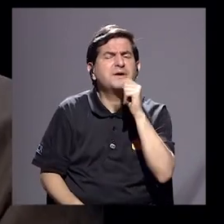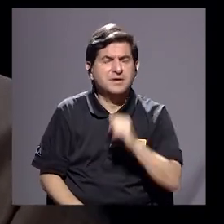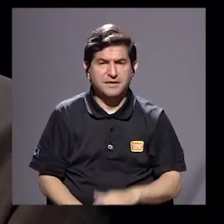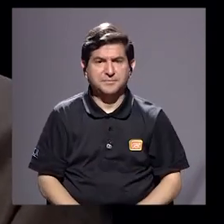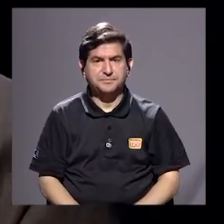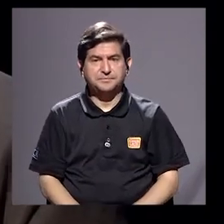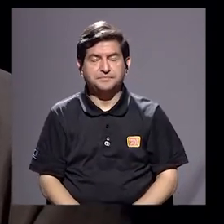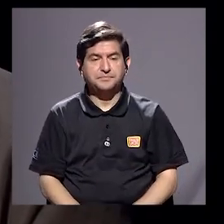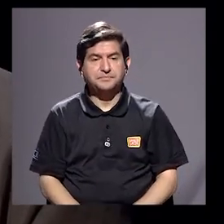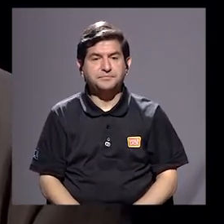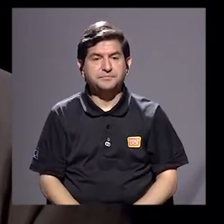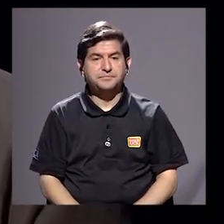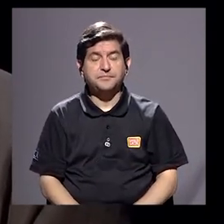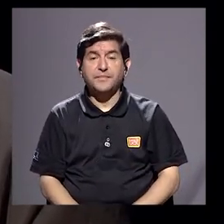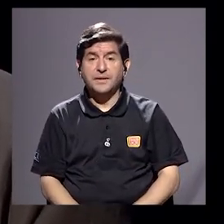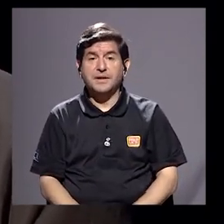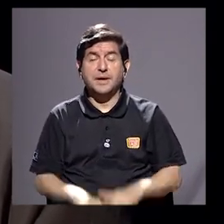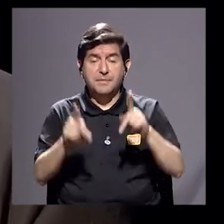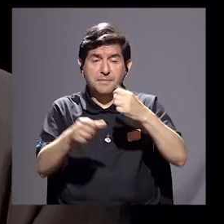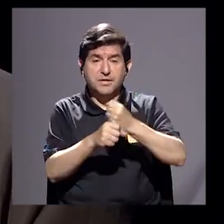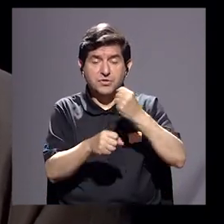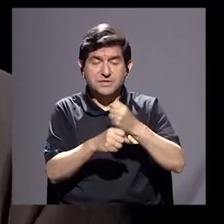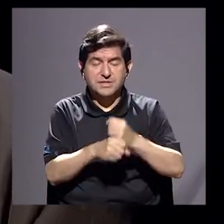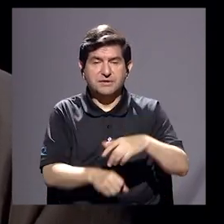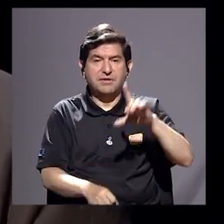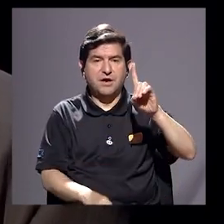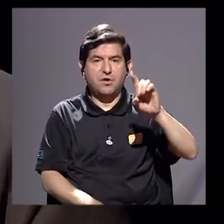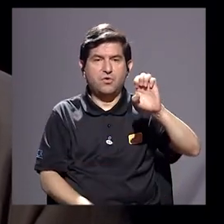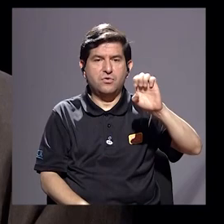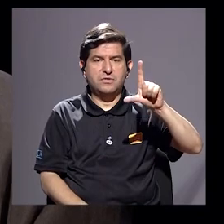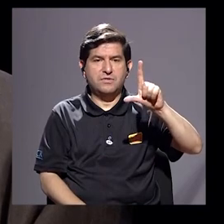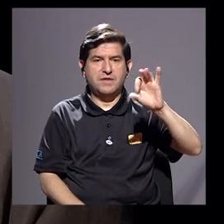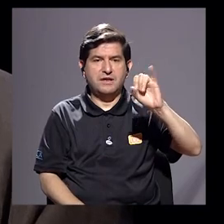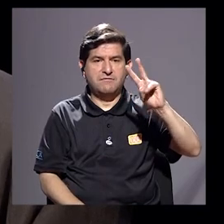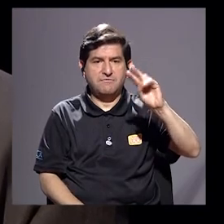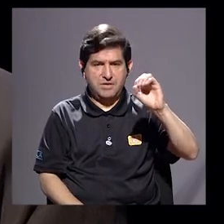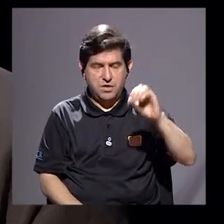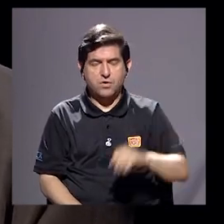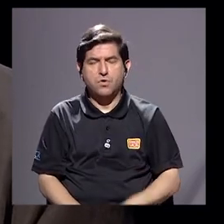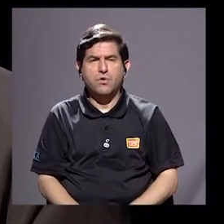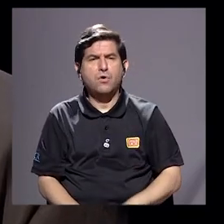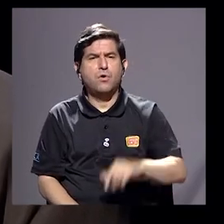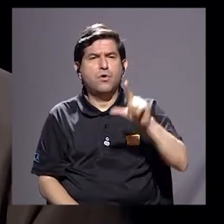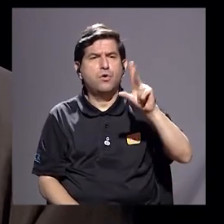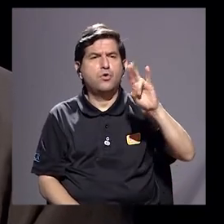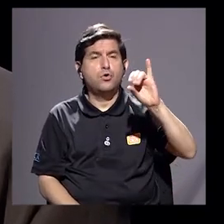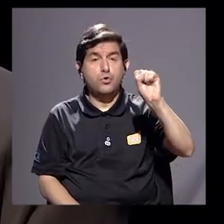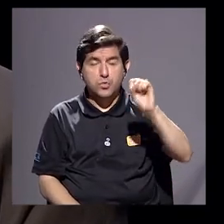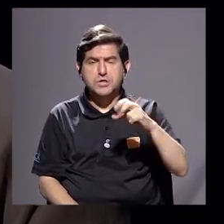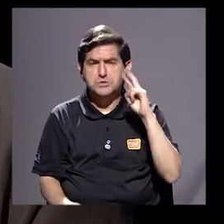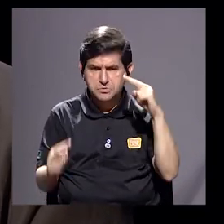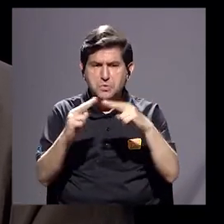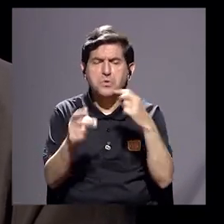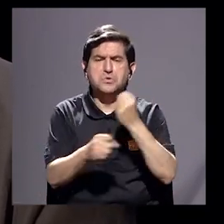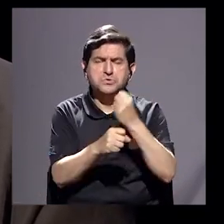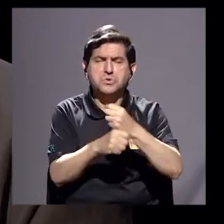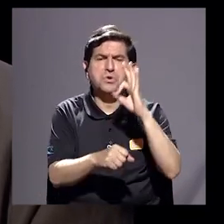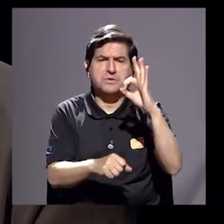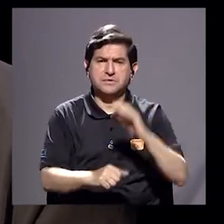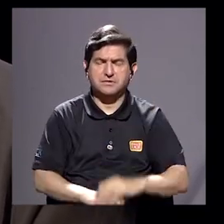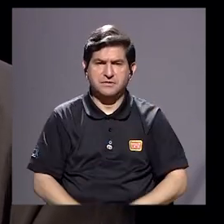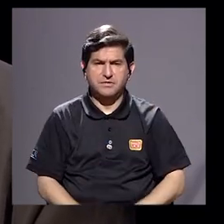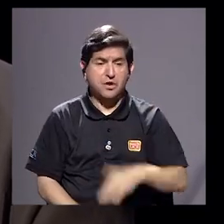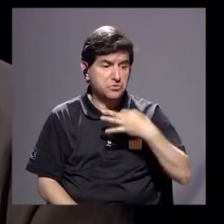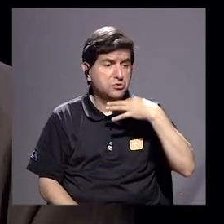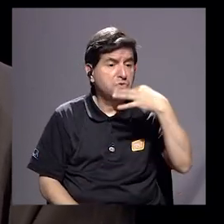mucho a la gente que estaba con el film luis me parece que es un muchacho porque lo conozco en la asamblea legislativa de un buen trabajo un buen